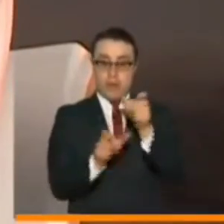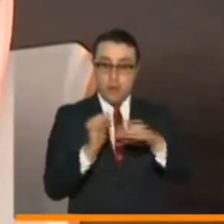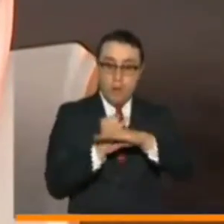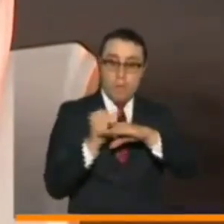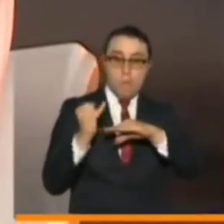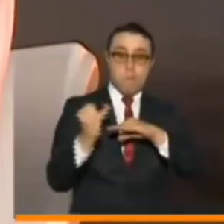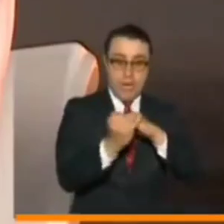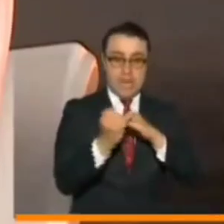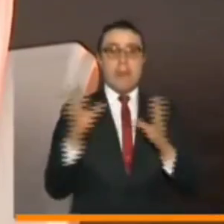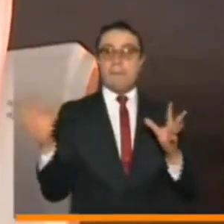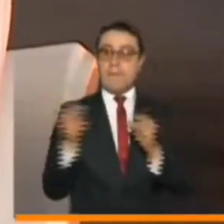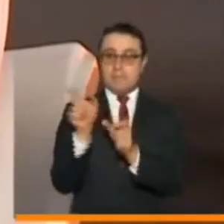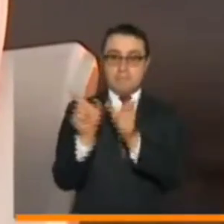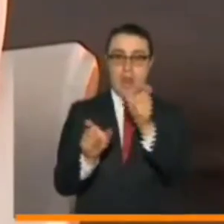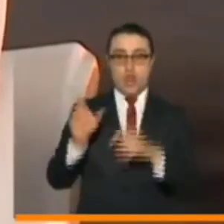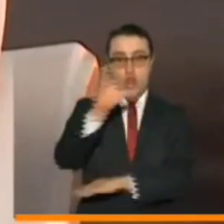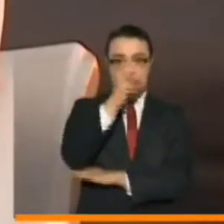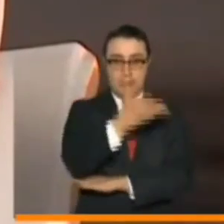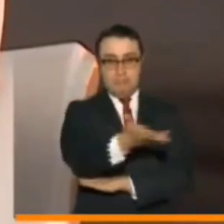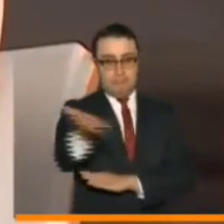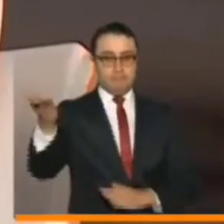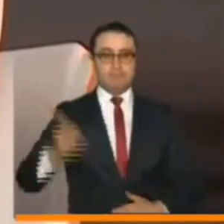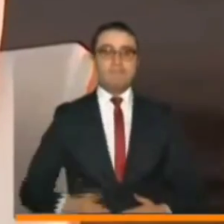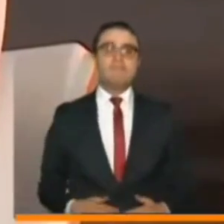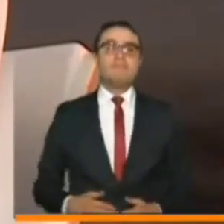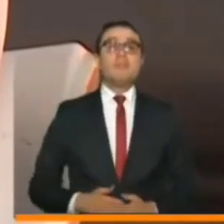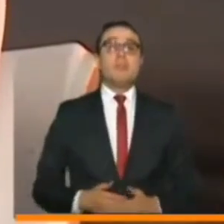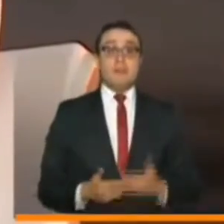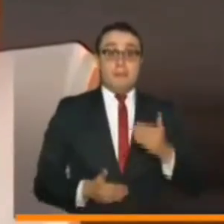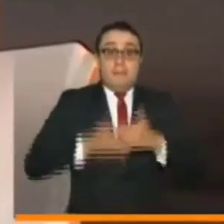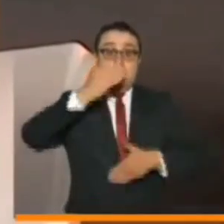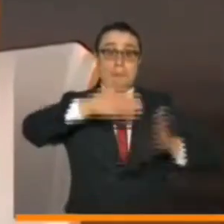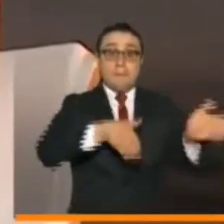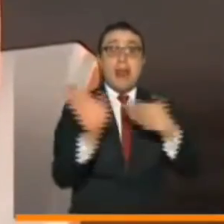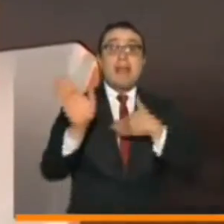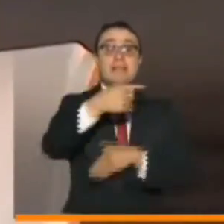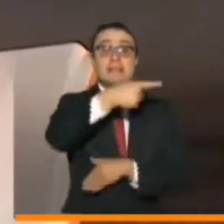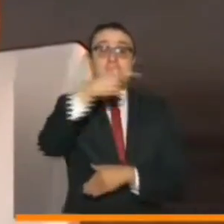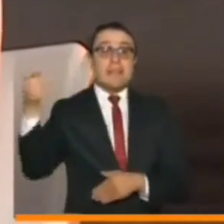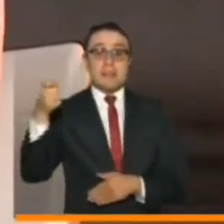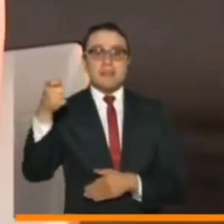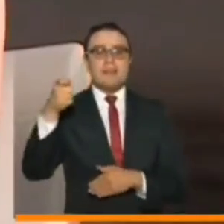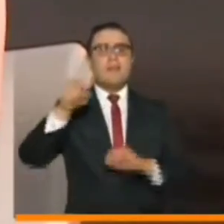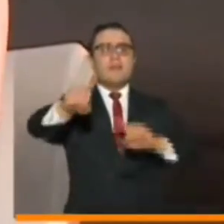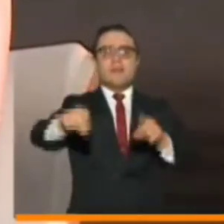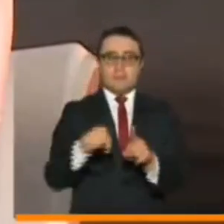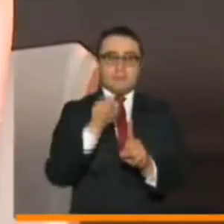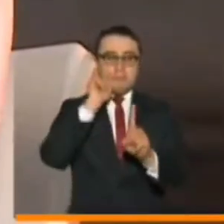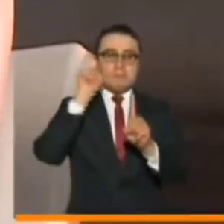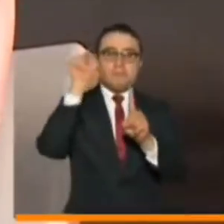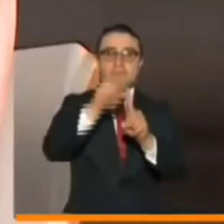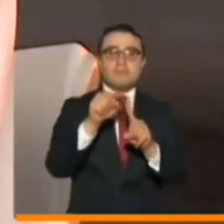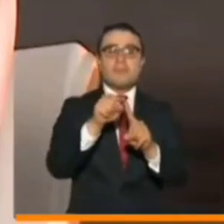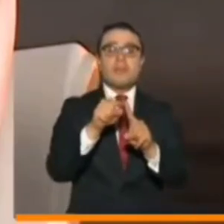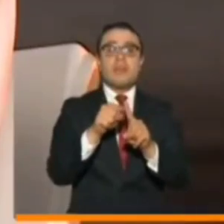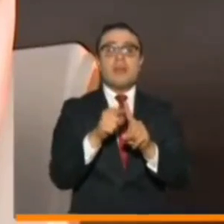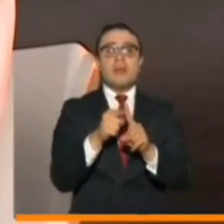también a los colombianos. Empezamos el Plan 100 y tenemos que llegar a 70